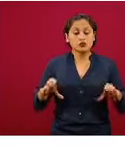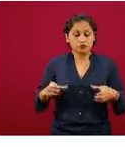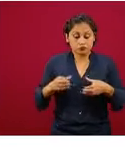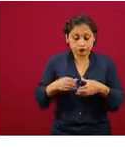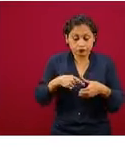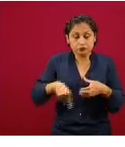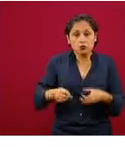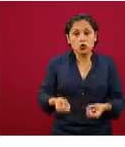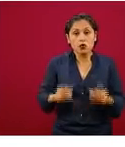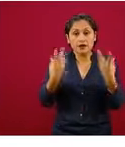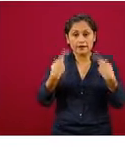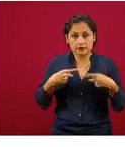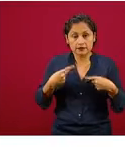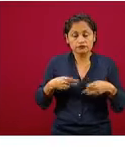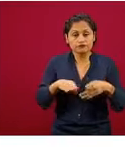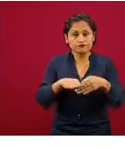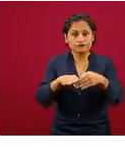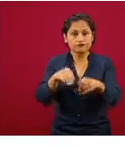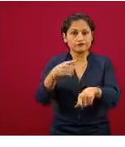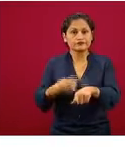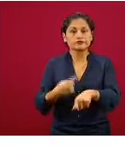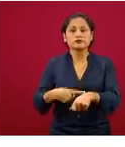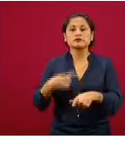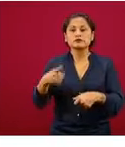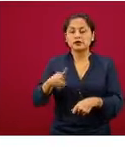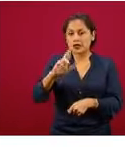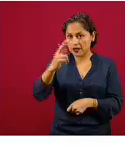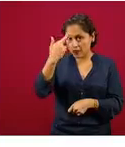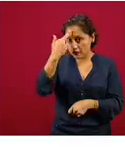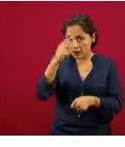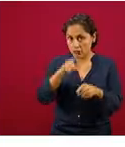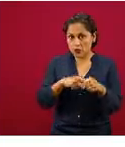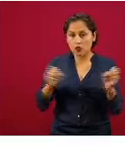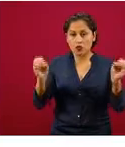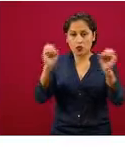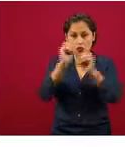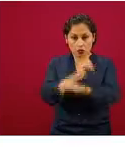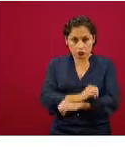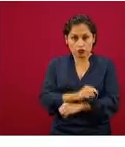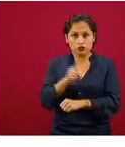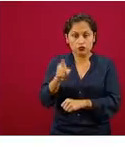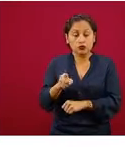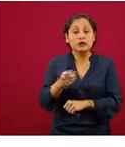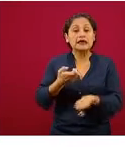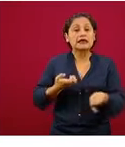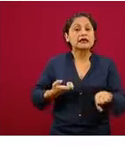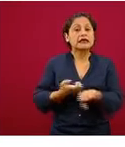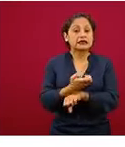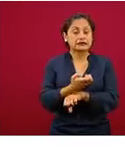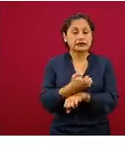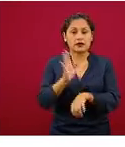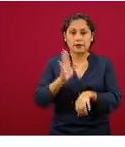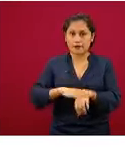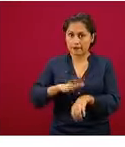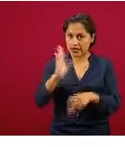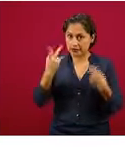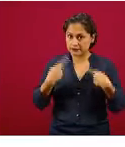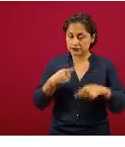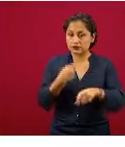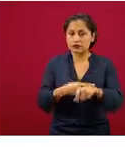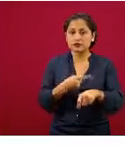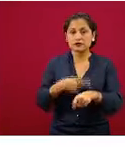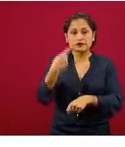siempre que los colores más intensos, los verdes más oscuros, representan las entidades federativas con la mayor tasa. Aquí destaca, por